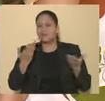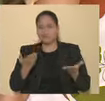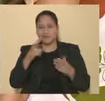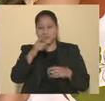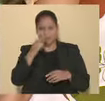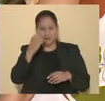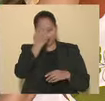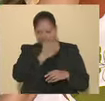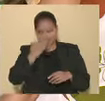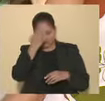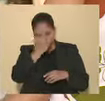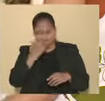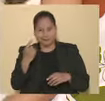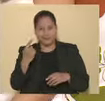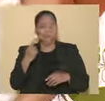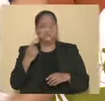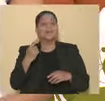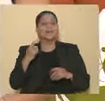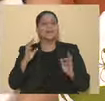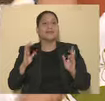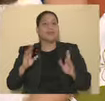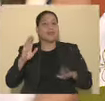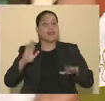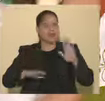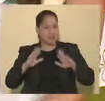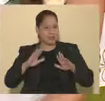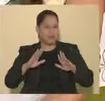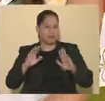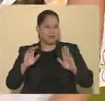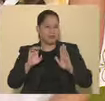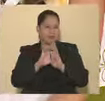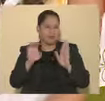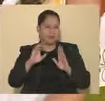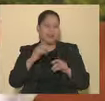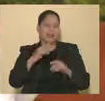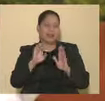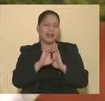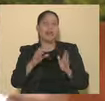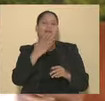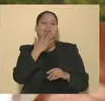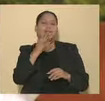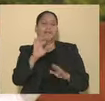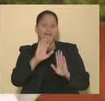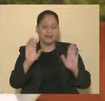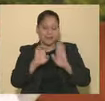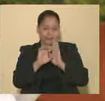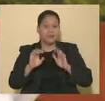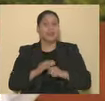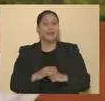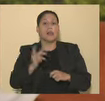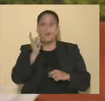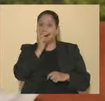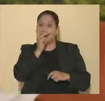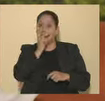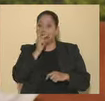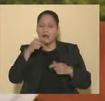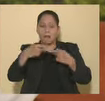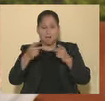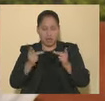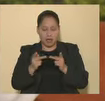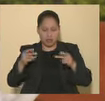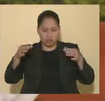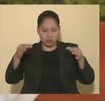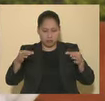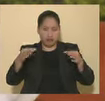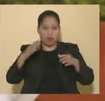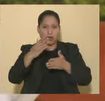te fijas, a veces podemos decir que, por decir un ejemplo tonto, ¿no? Si el padre toma un plato